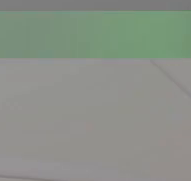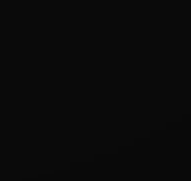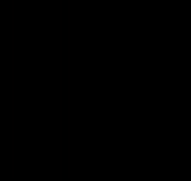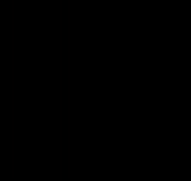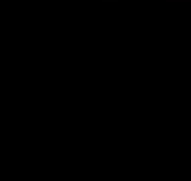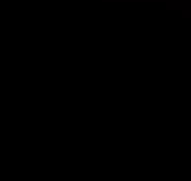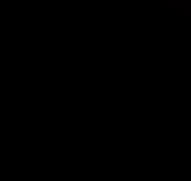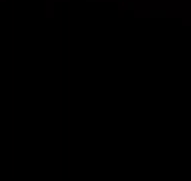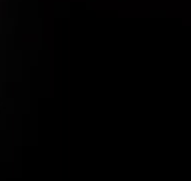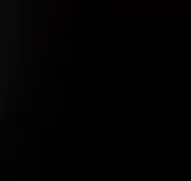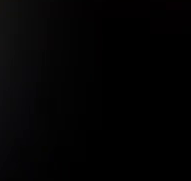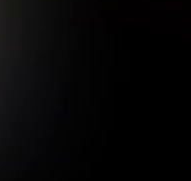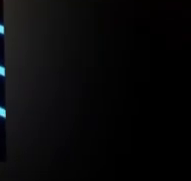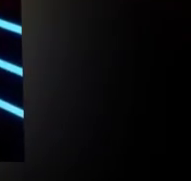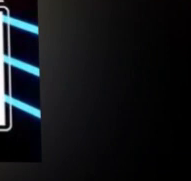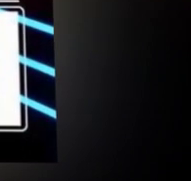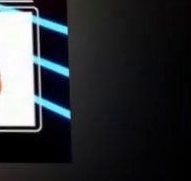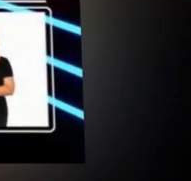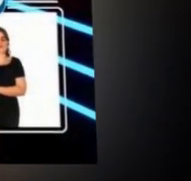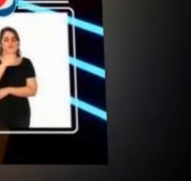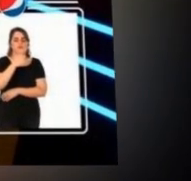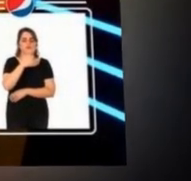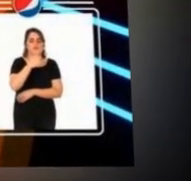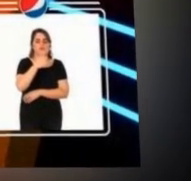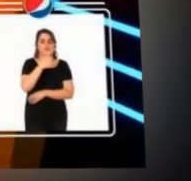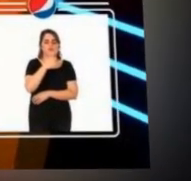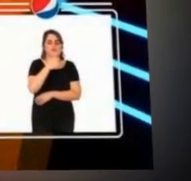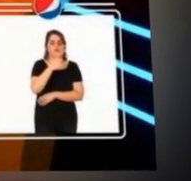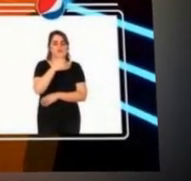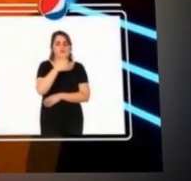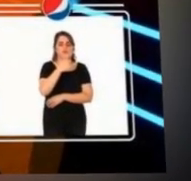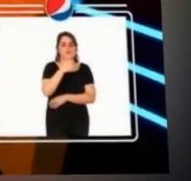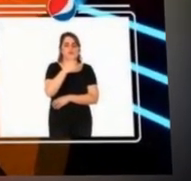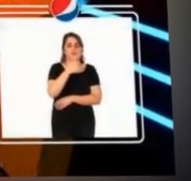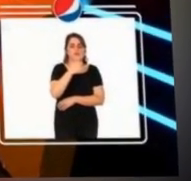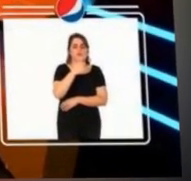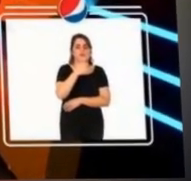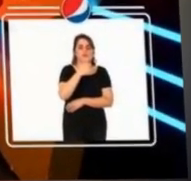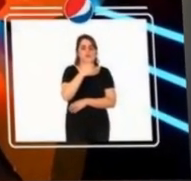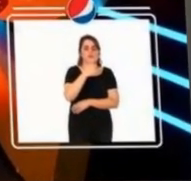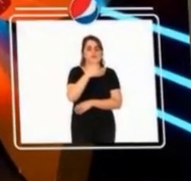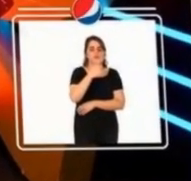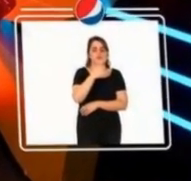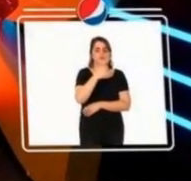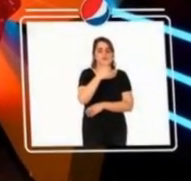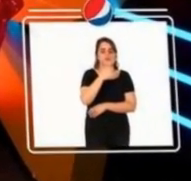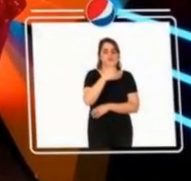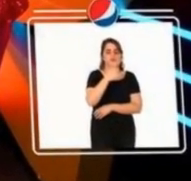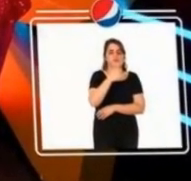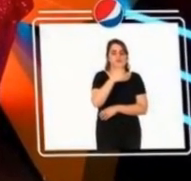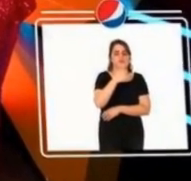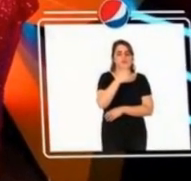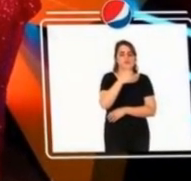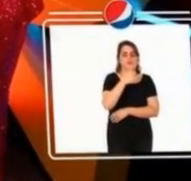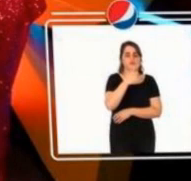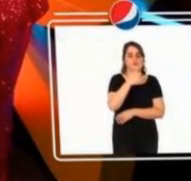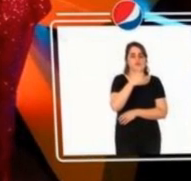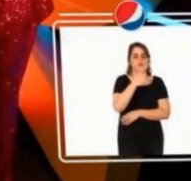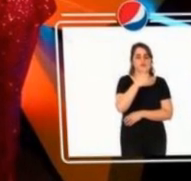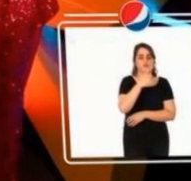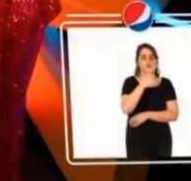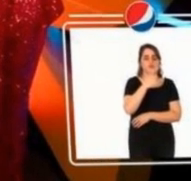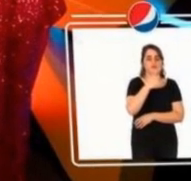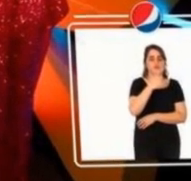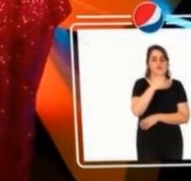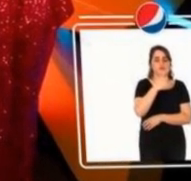en elaboración recordamos Las audiencias del año anterior audiencias minuto uvas de 2021 a 2022